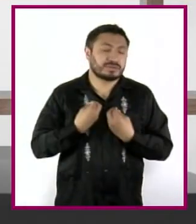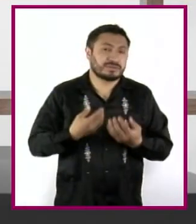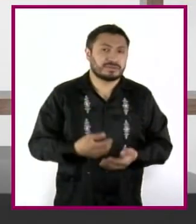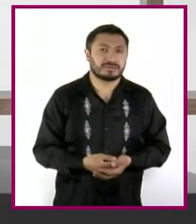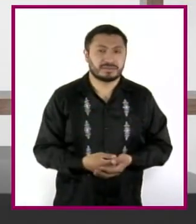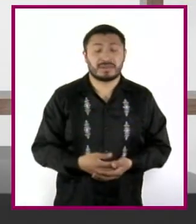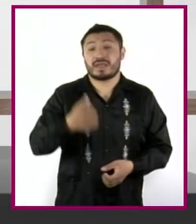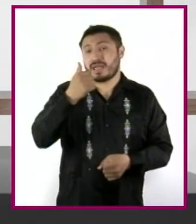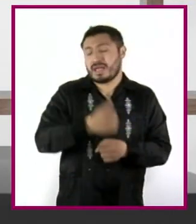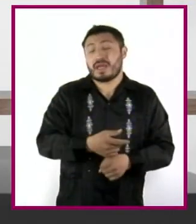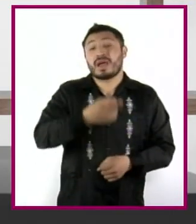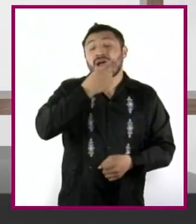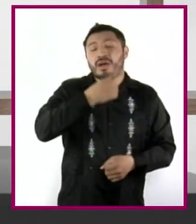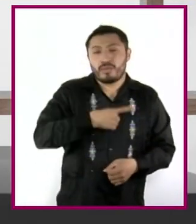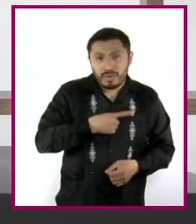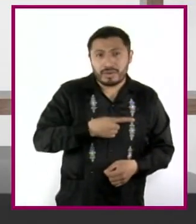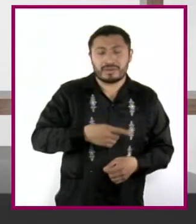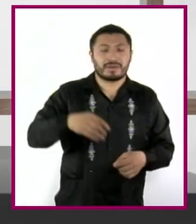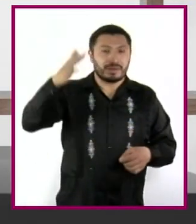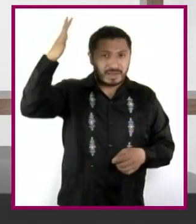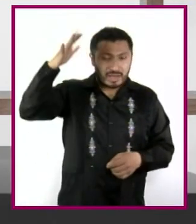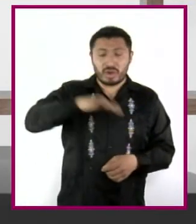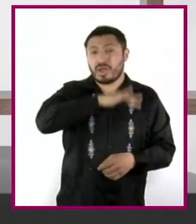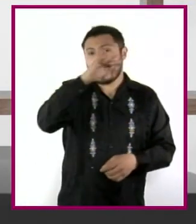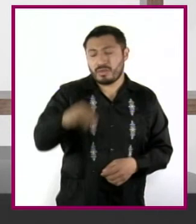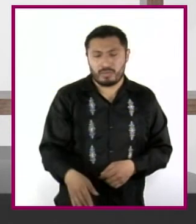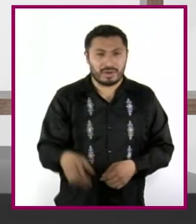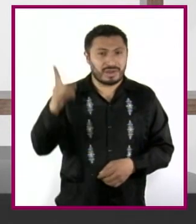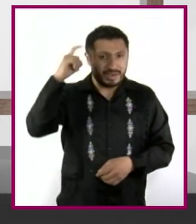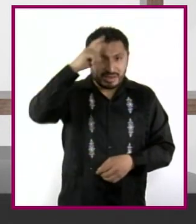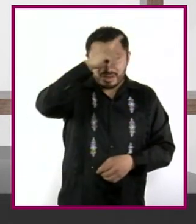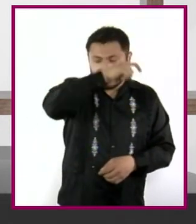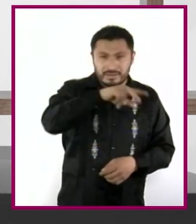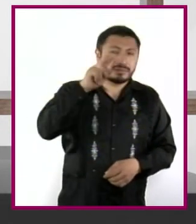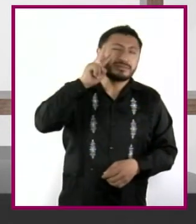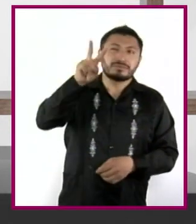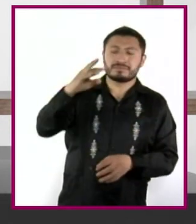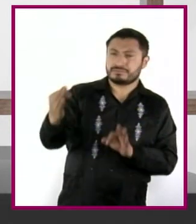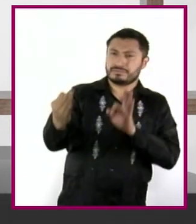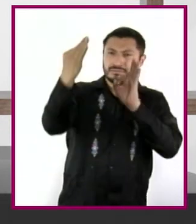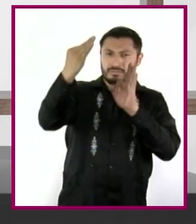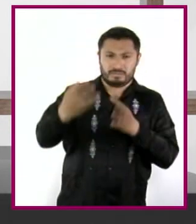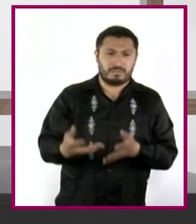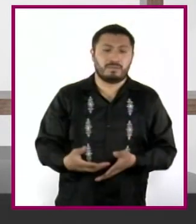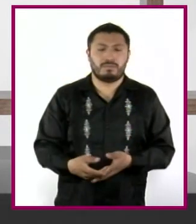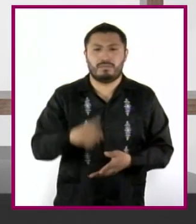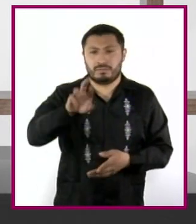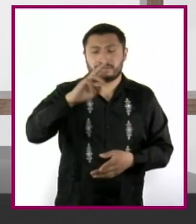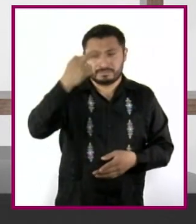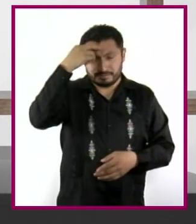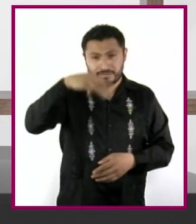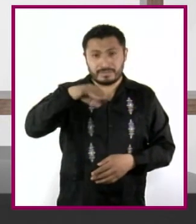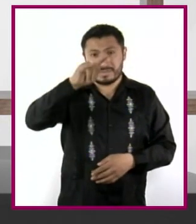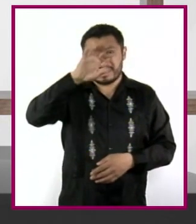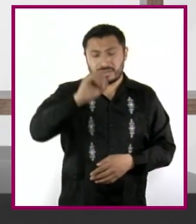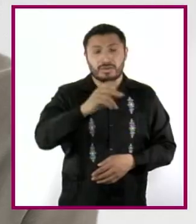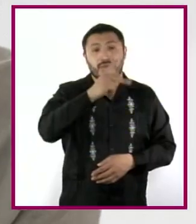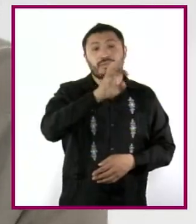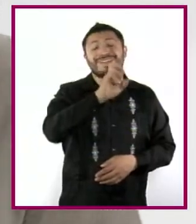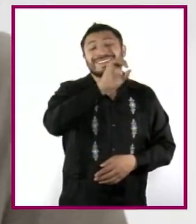Mi abuelo también decía que tanto al sol como a la muerte cuesta mucho trabajo mirarlos de frente. ¿Te acuerdas del mito de Perseo y la